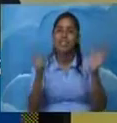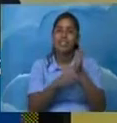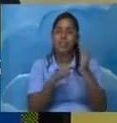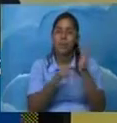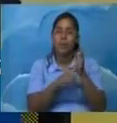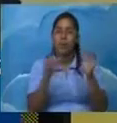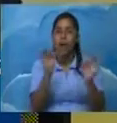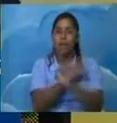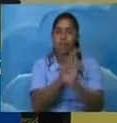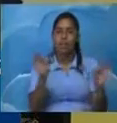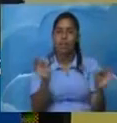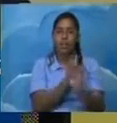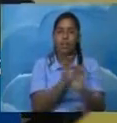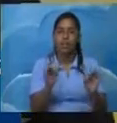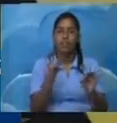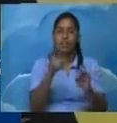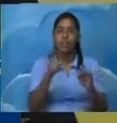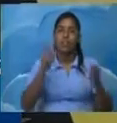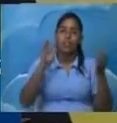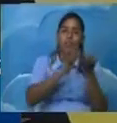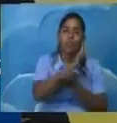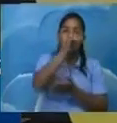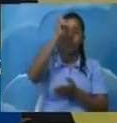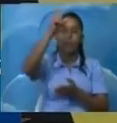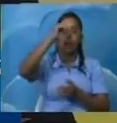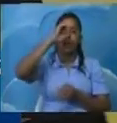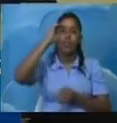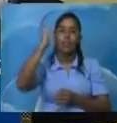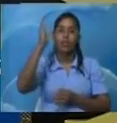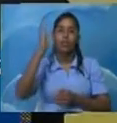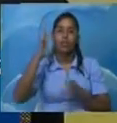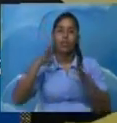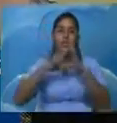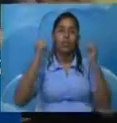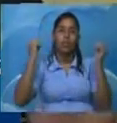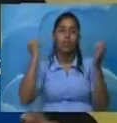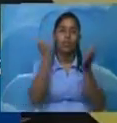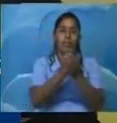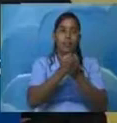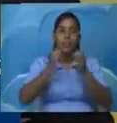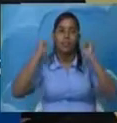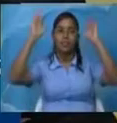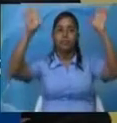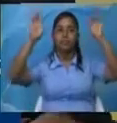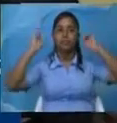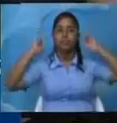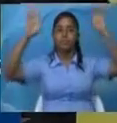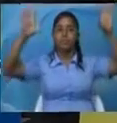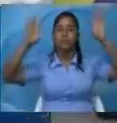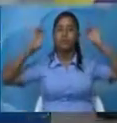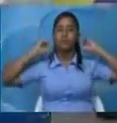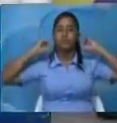un medio a nadie. Y la gloria se la damos Amén. A Dios. Yeah. No tenemos deuda.